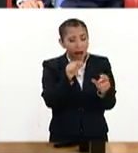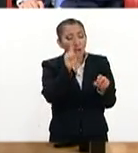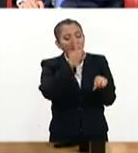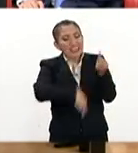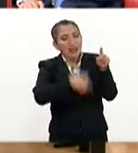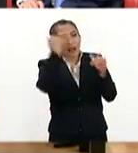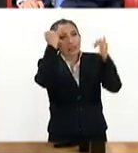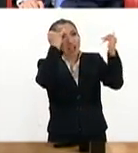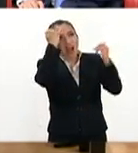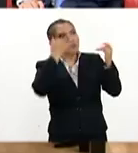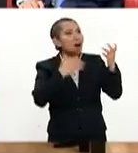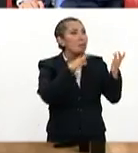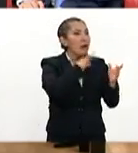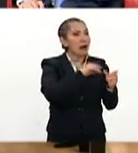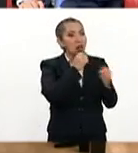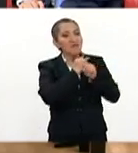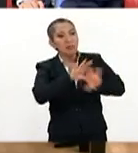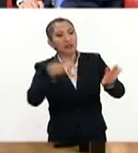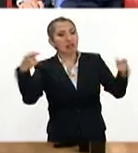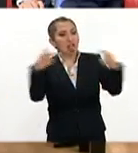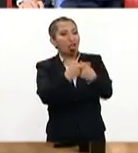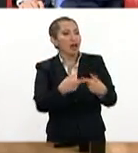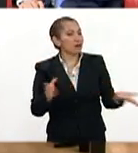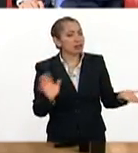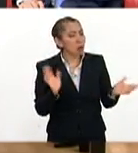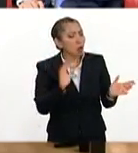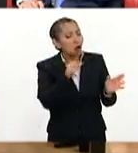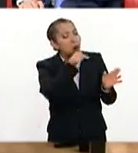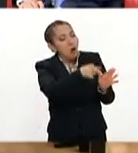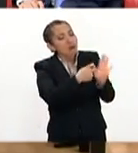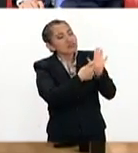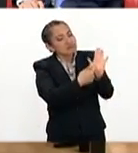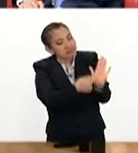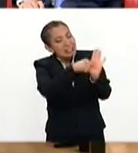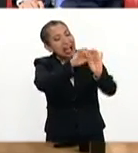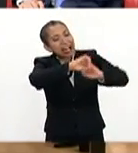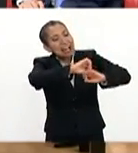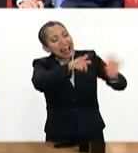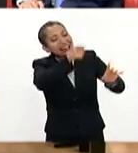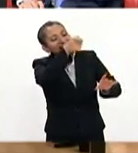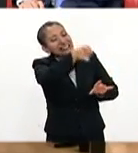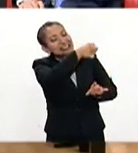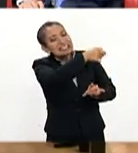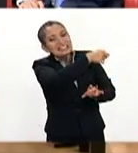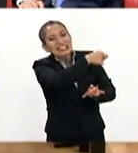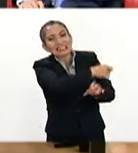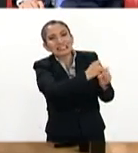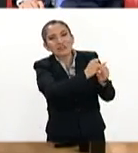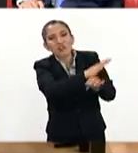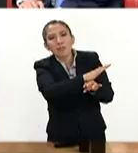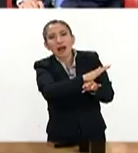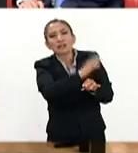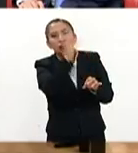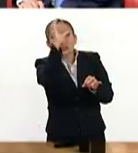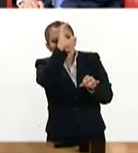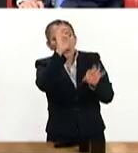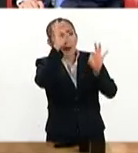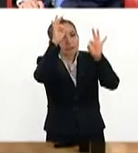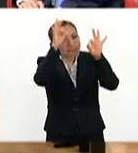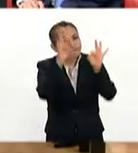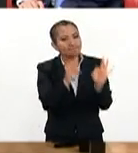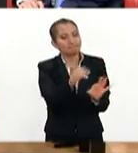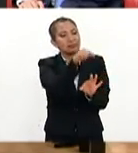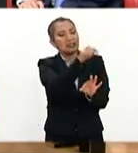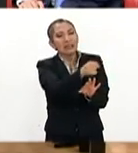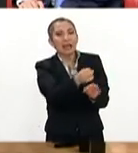quitar mitos o dar información y justamente aclarar, ¿no?, con información creíble,